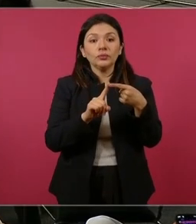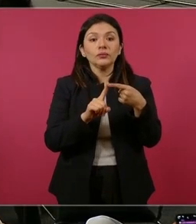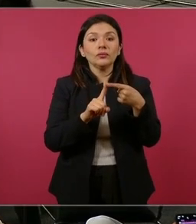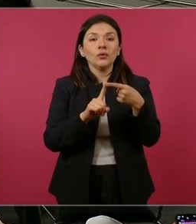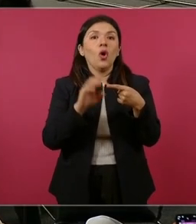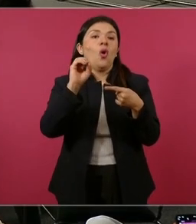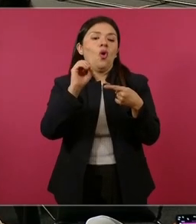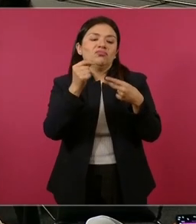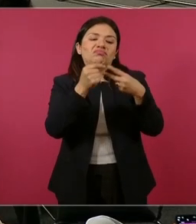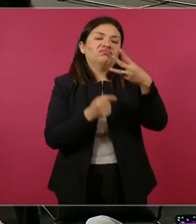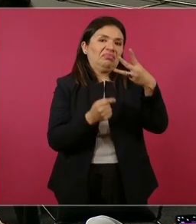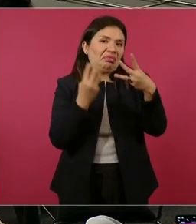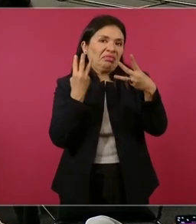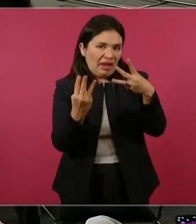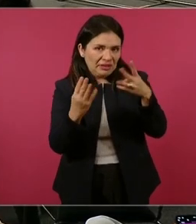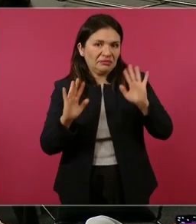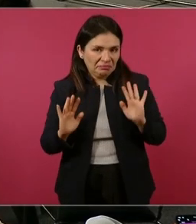o tres,